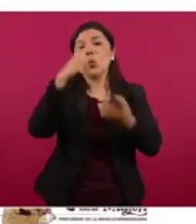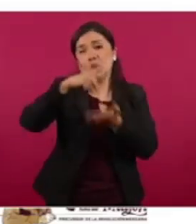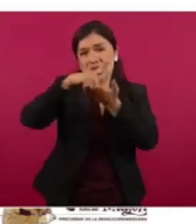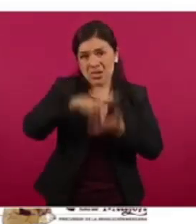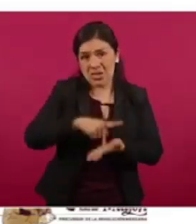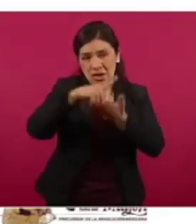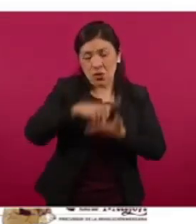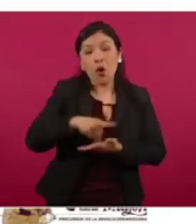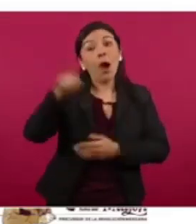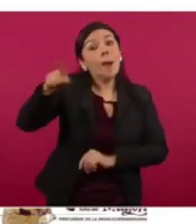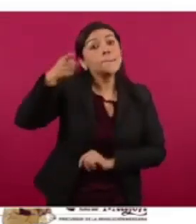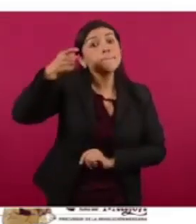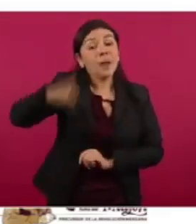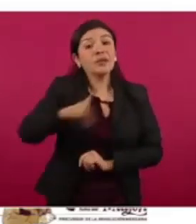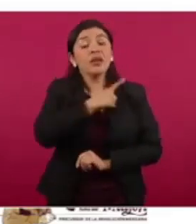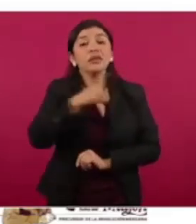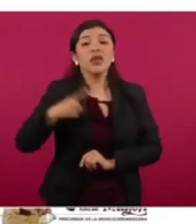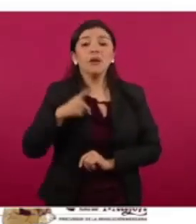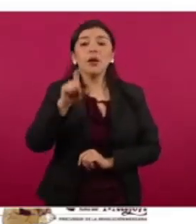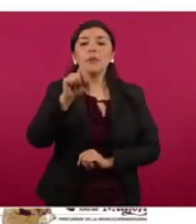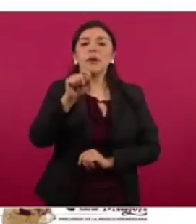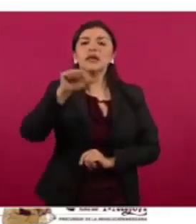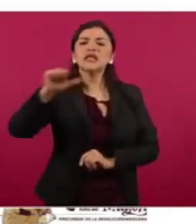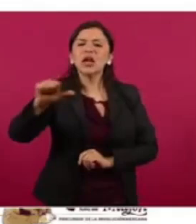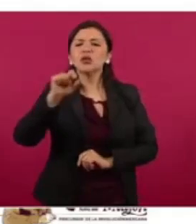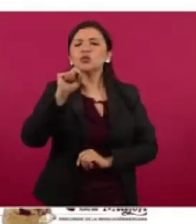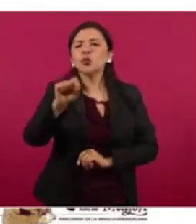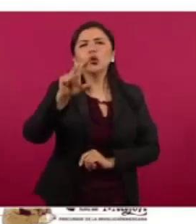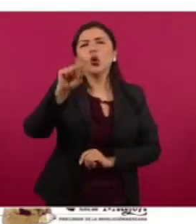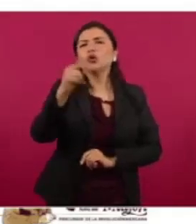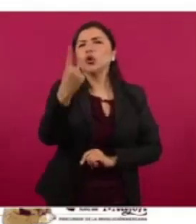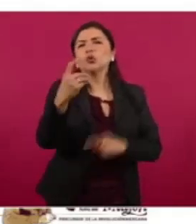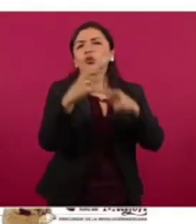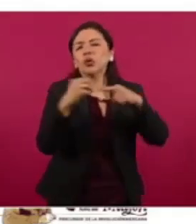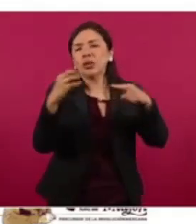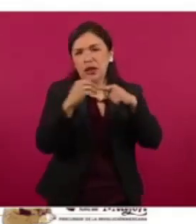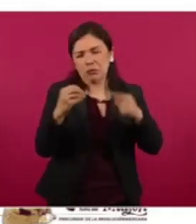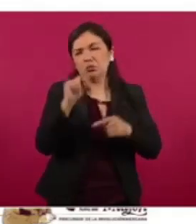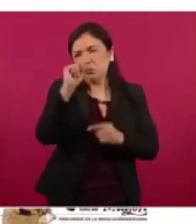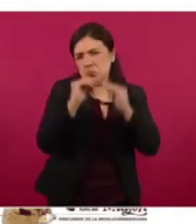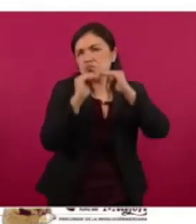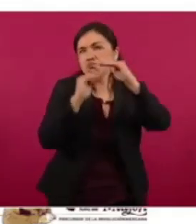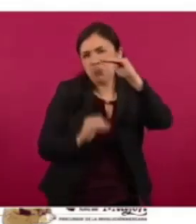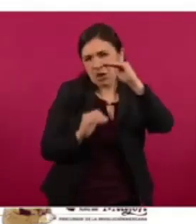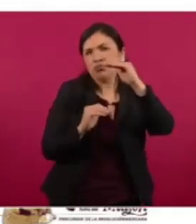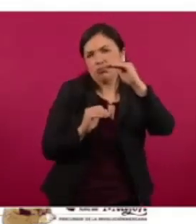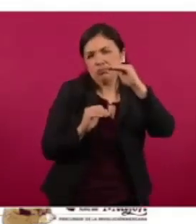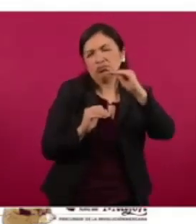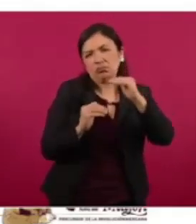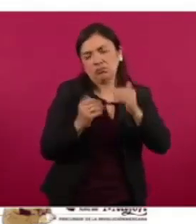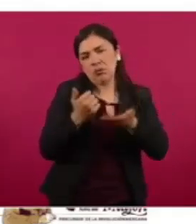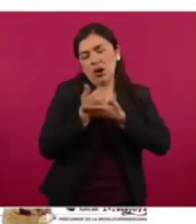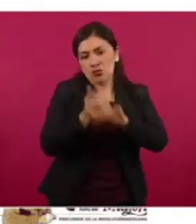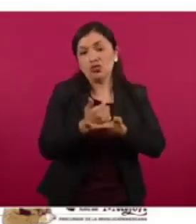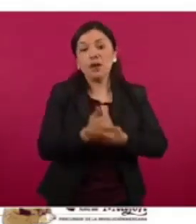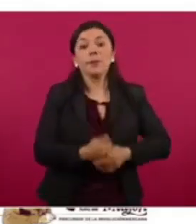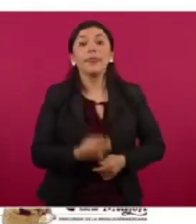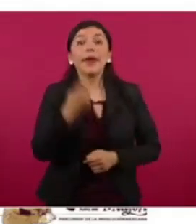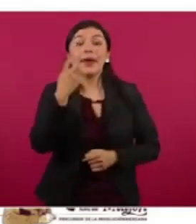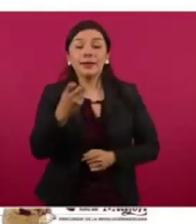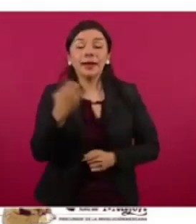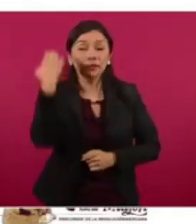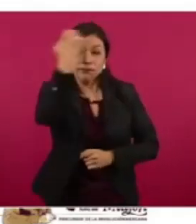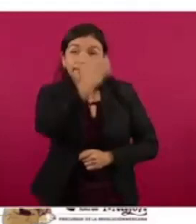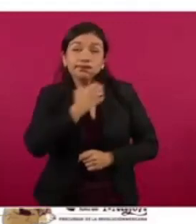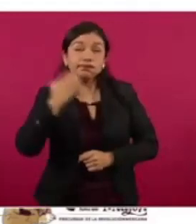precio máximo es de 26 pesos con 81 centavos, un poquito más de un peso. Las verificaciones